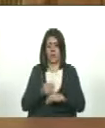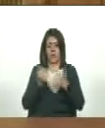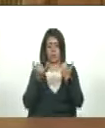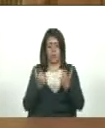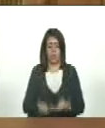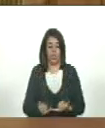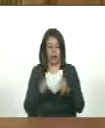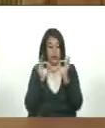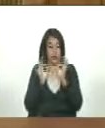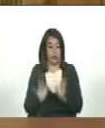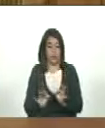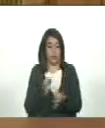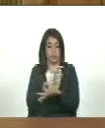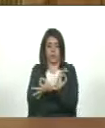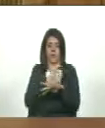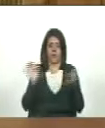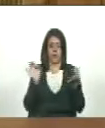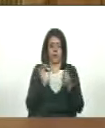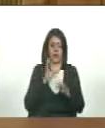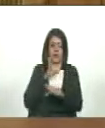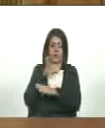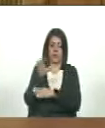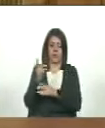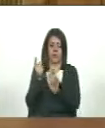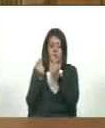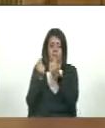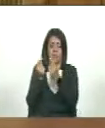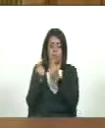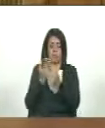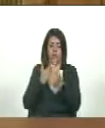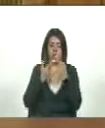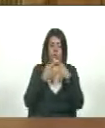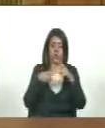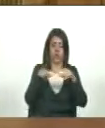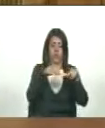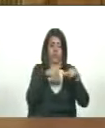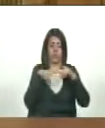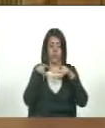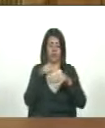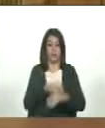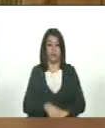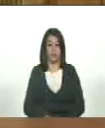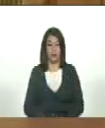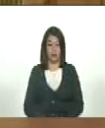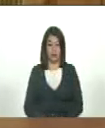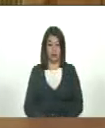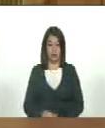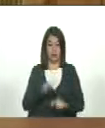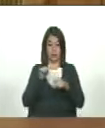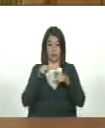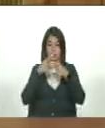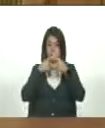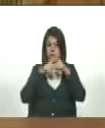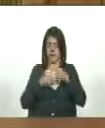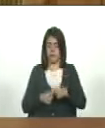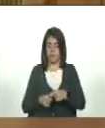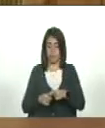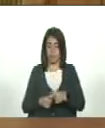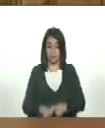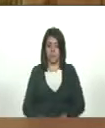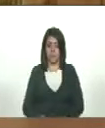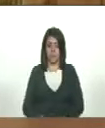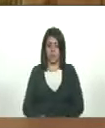forma precisa y correcta lleguen los bolívares a otros lugares. Este presupuesto